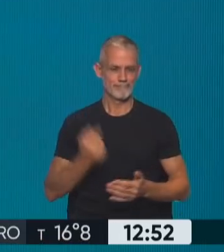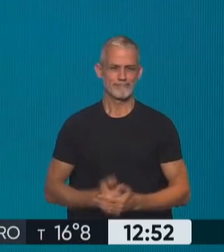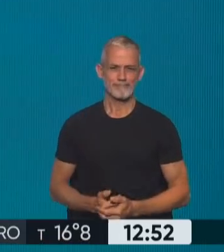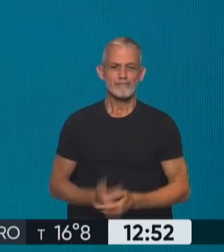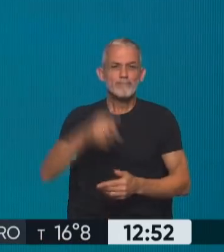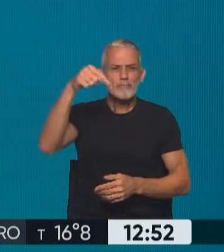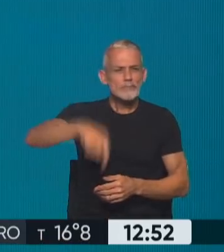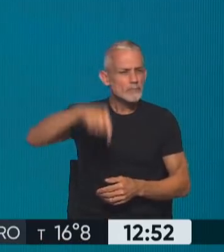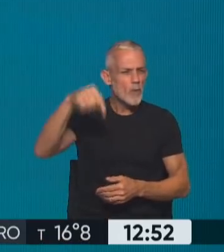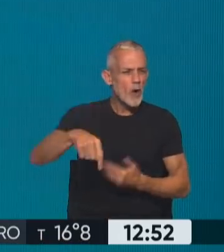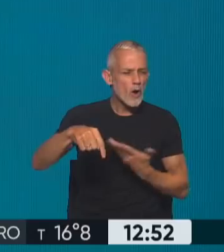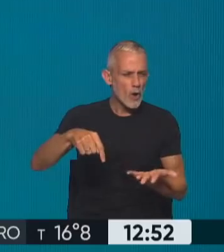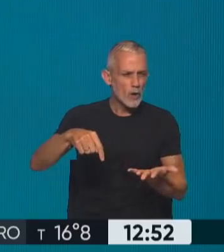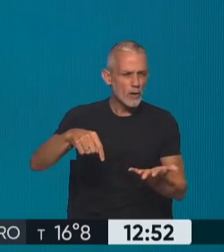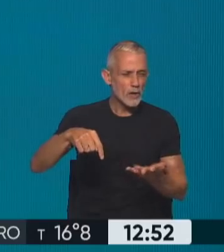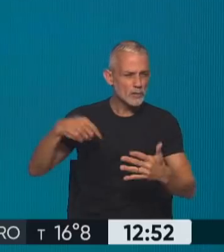Hoy,